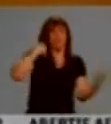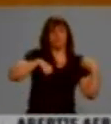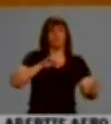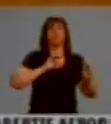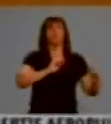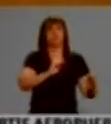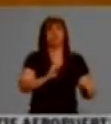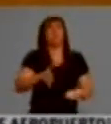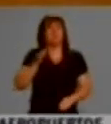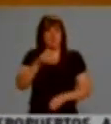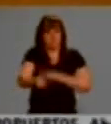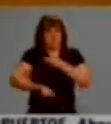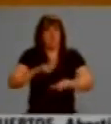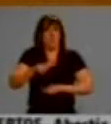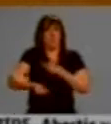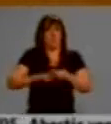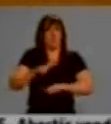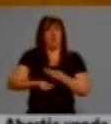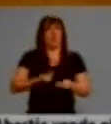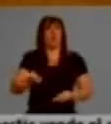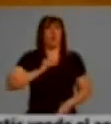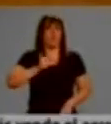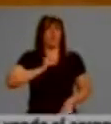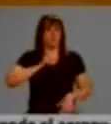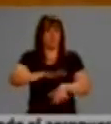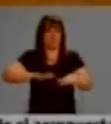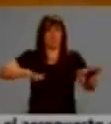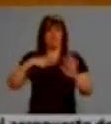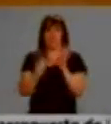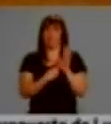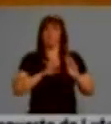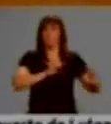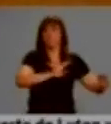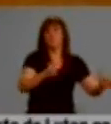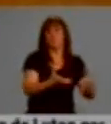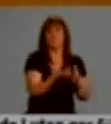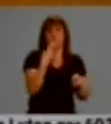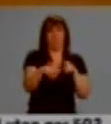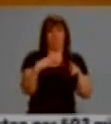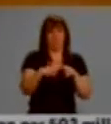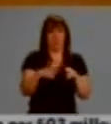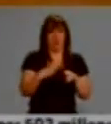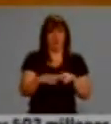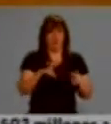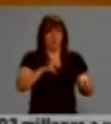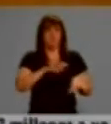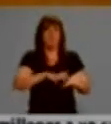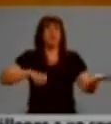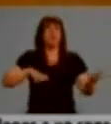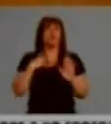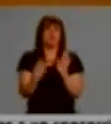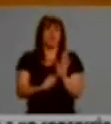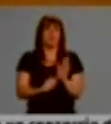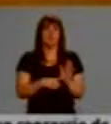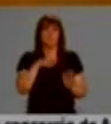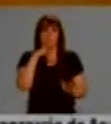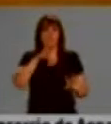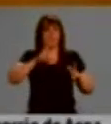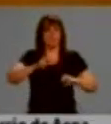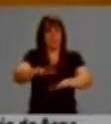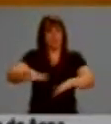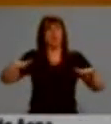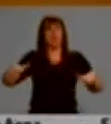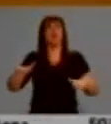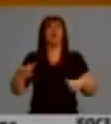cierto, al usar la mayoría absoluta de su partido, al usar la mayoría absoluta para impedir que el Congreso cumpla con